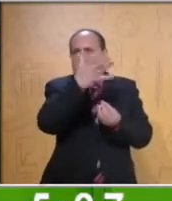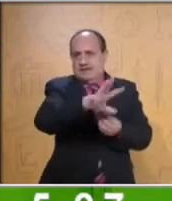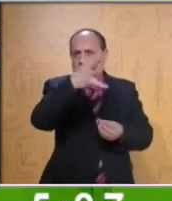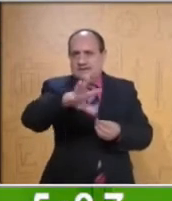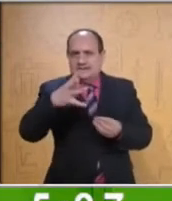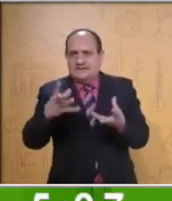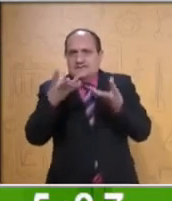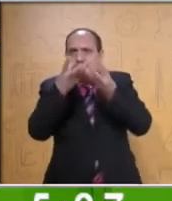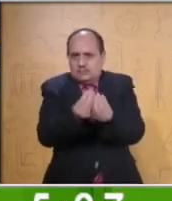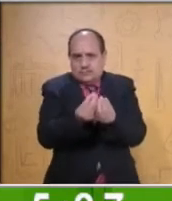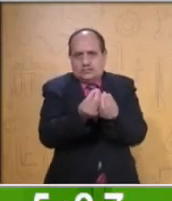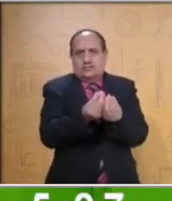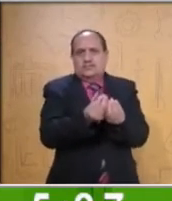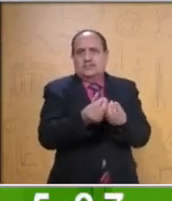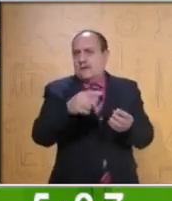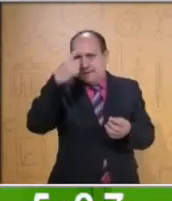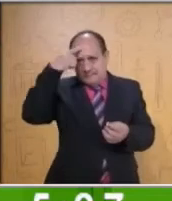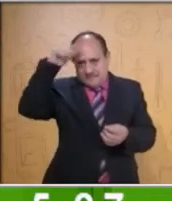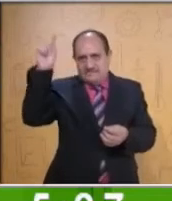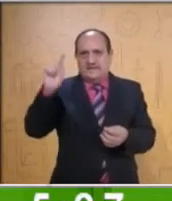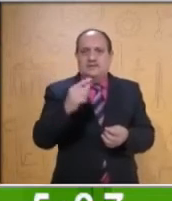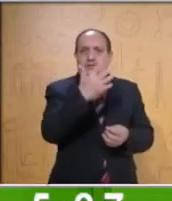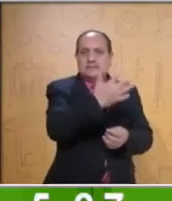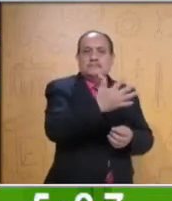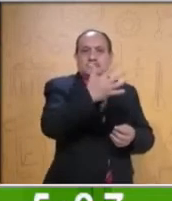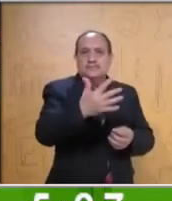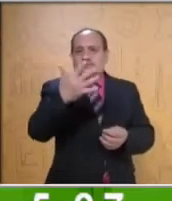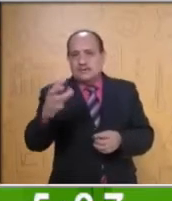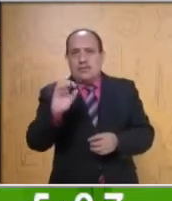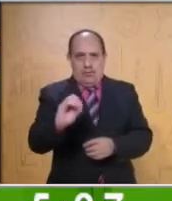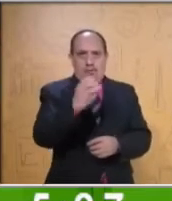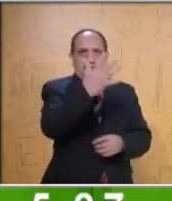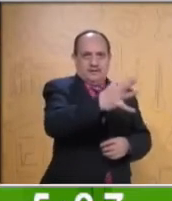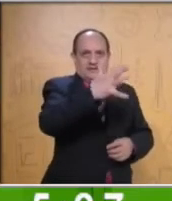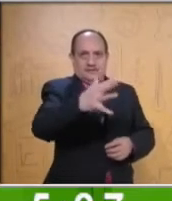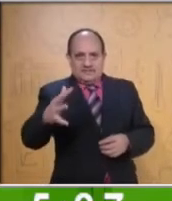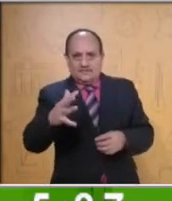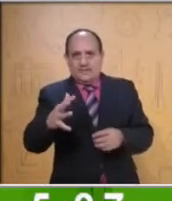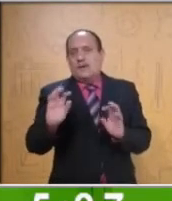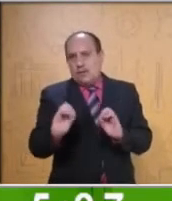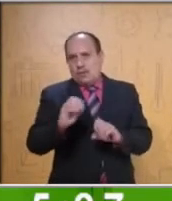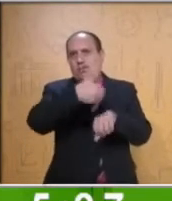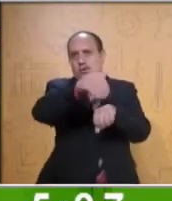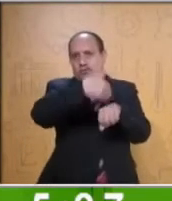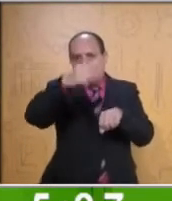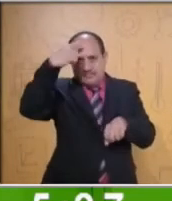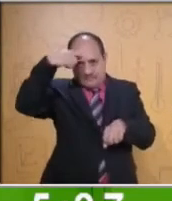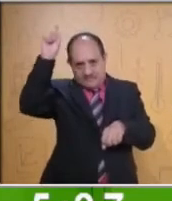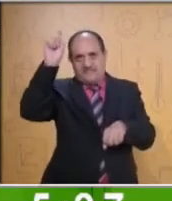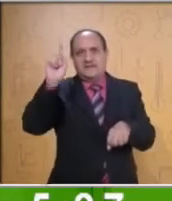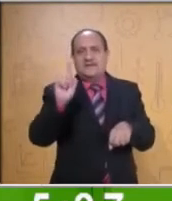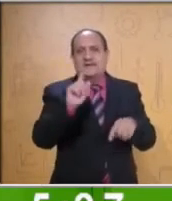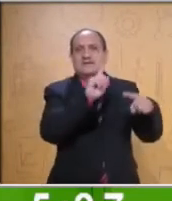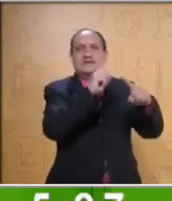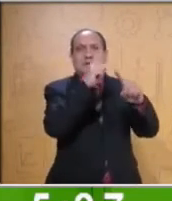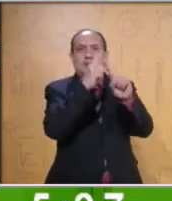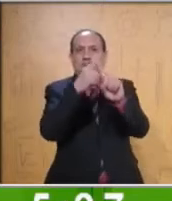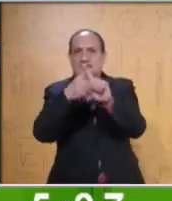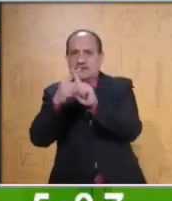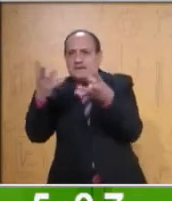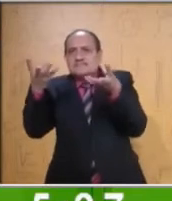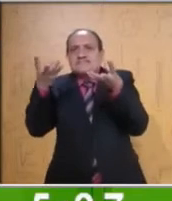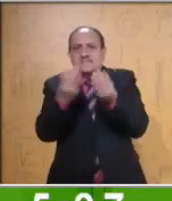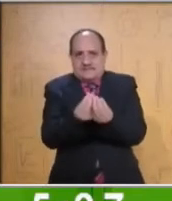junten centenas, y es mucho más sencillo. O váyanse, por ejemplo, con los números que son fáciles de multiplicar y